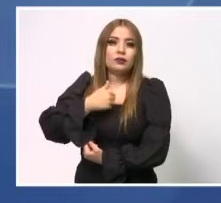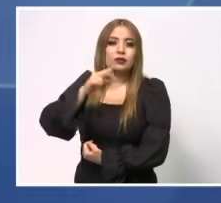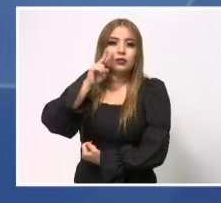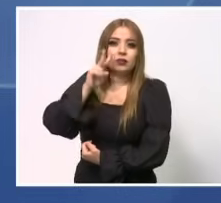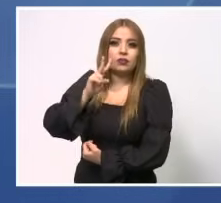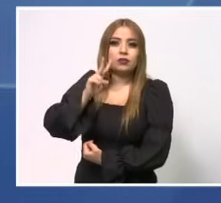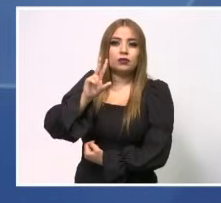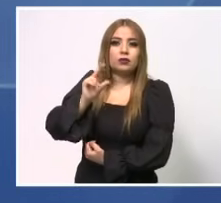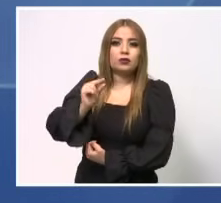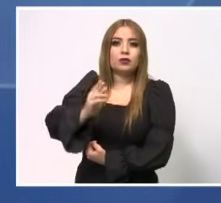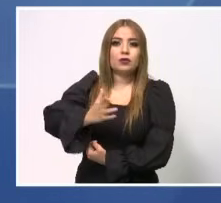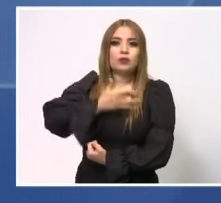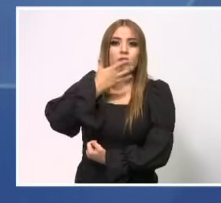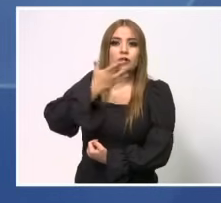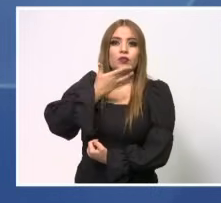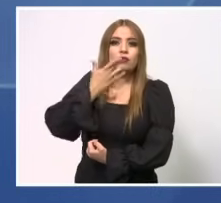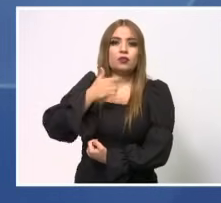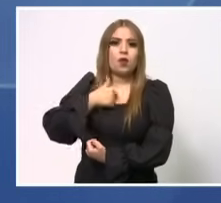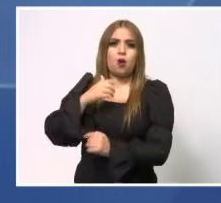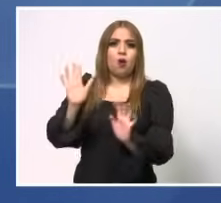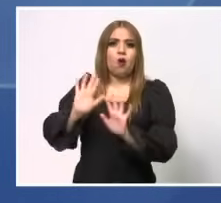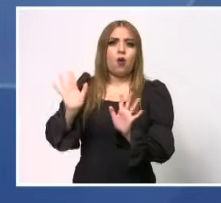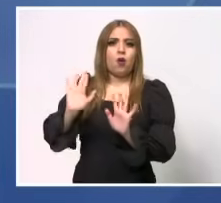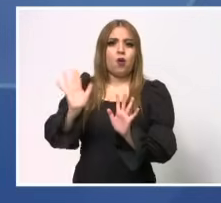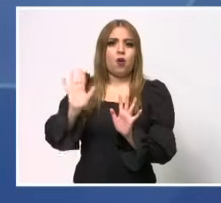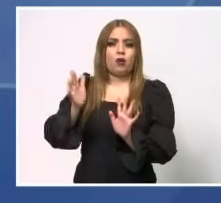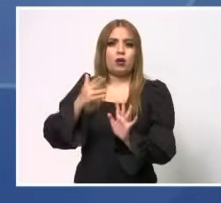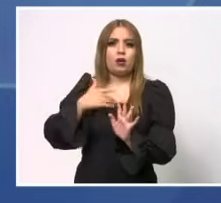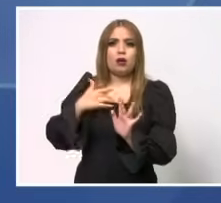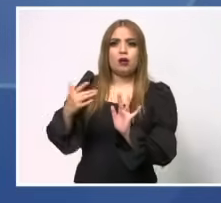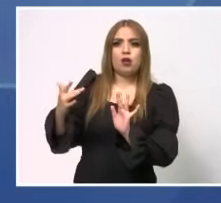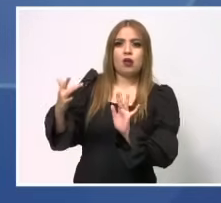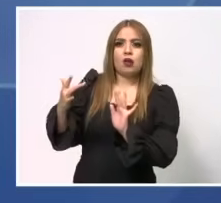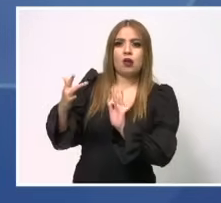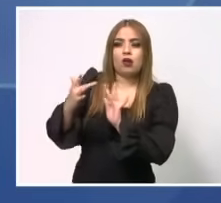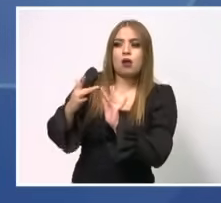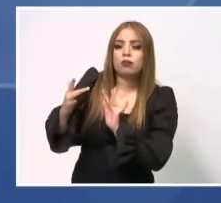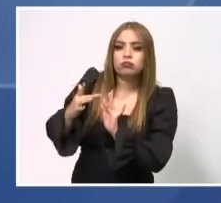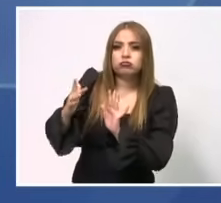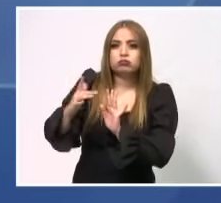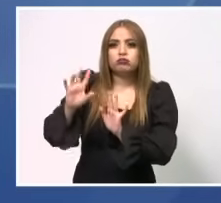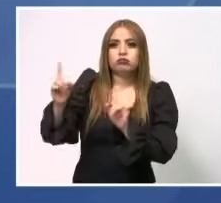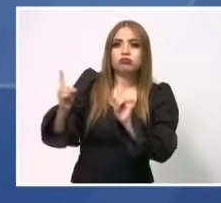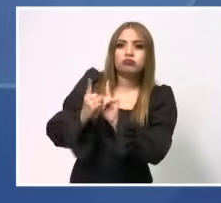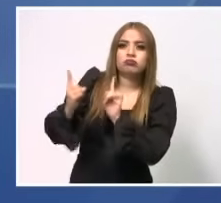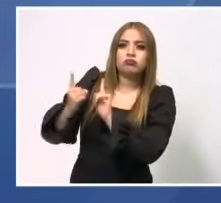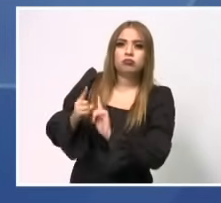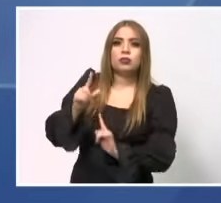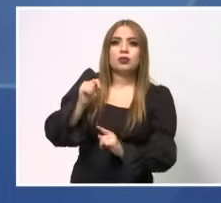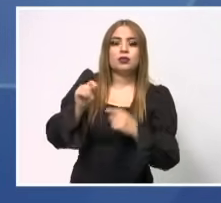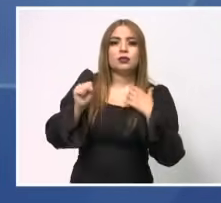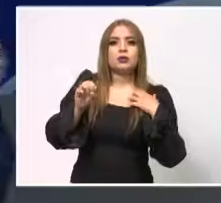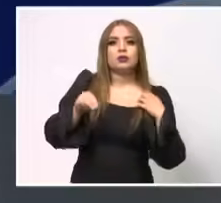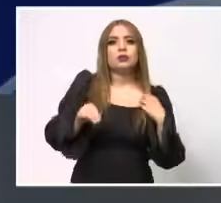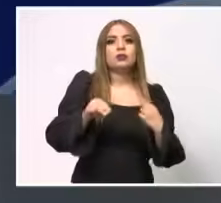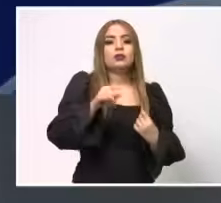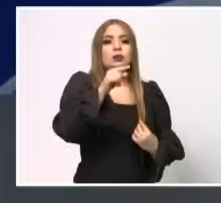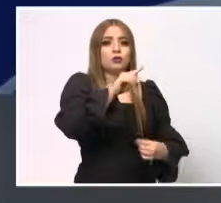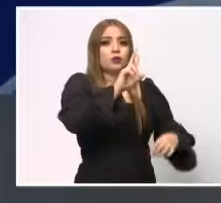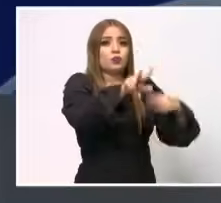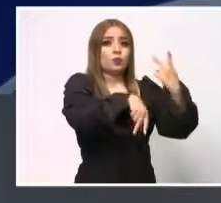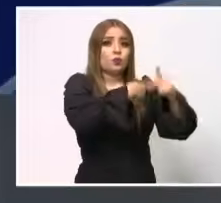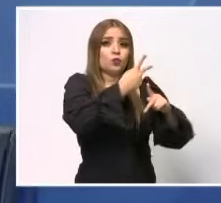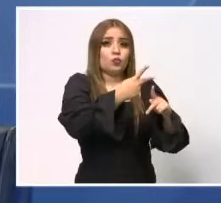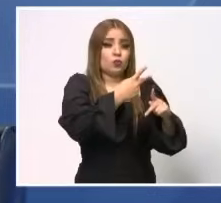inusual yo no yo no suelo tener contacto con la gente en el tcm la gente sabe que yo voy a narrar tú vas como espectador